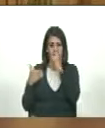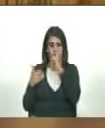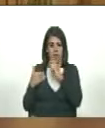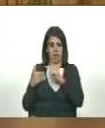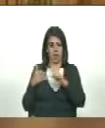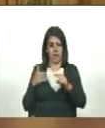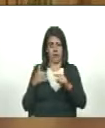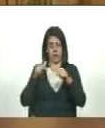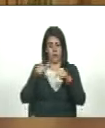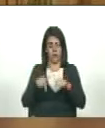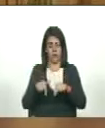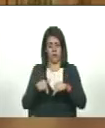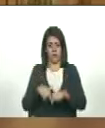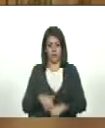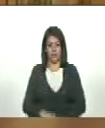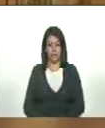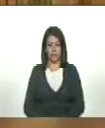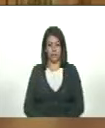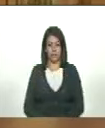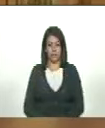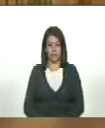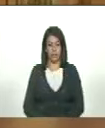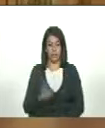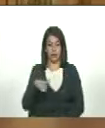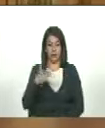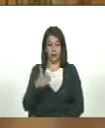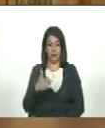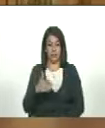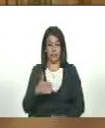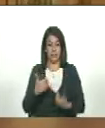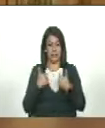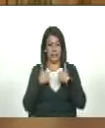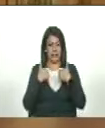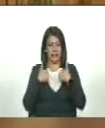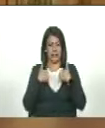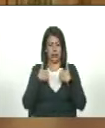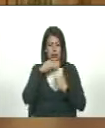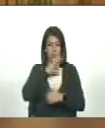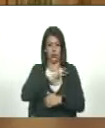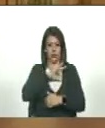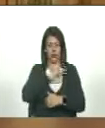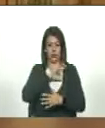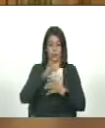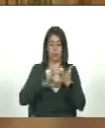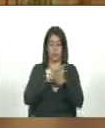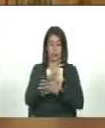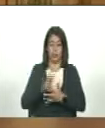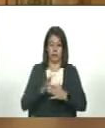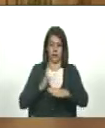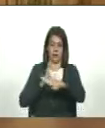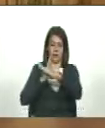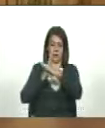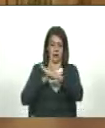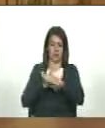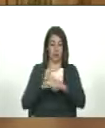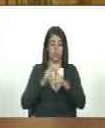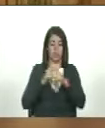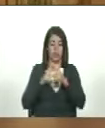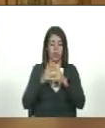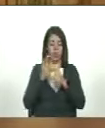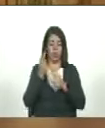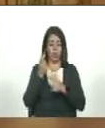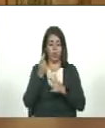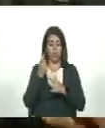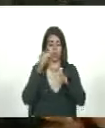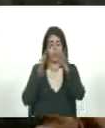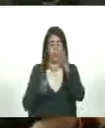3 años, cuando las heridas sociales causadas por el bloqueo criminal injusto y